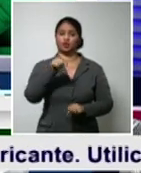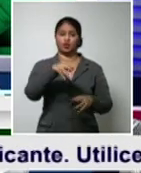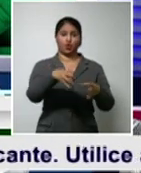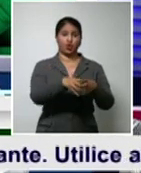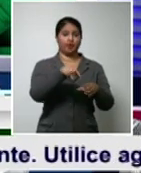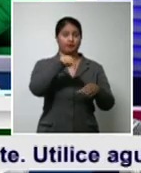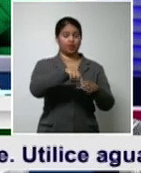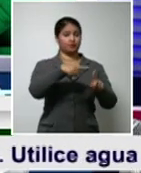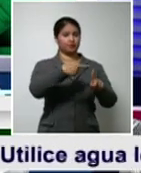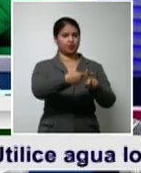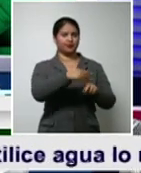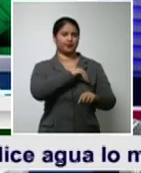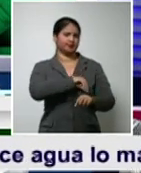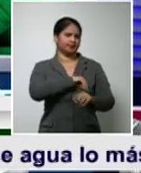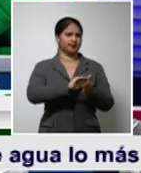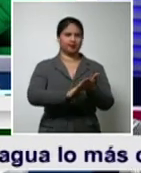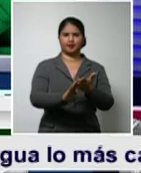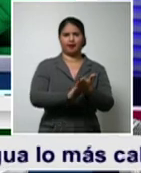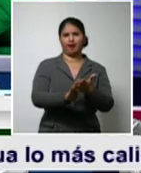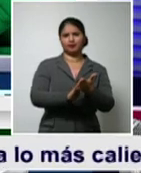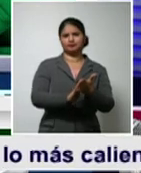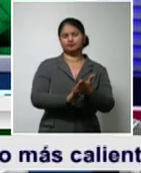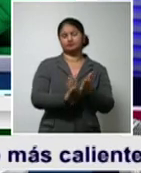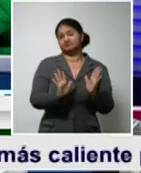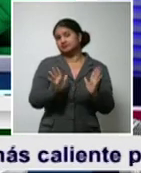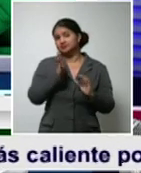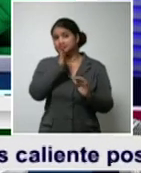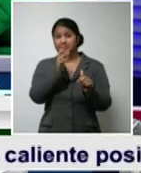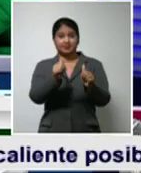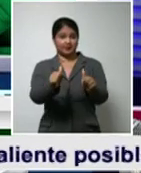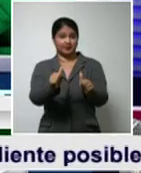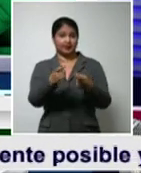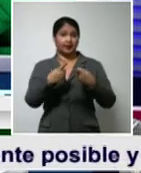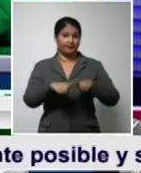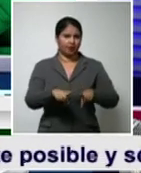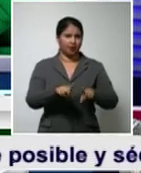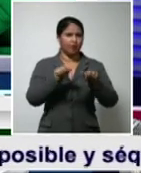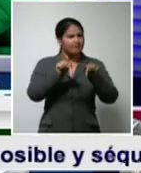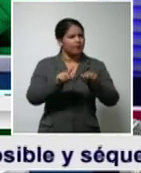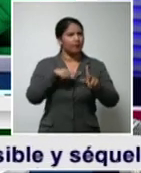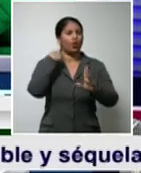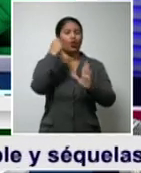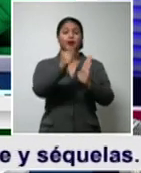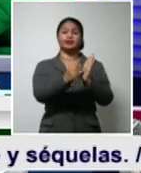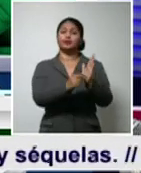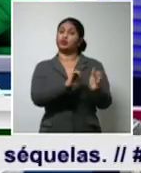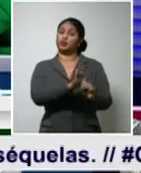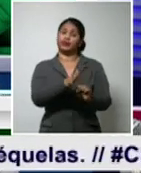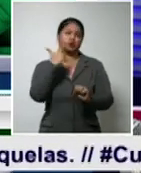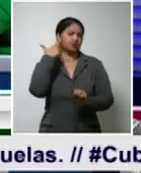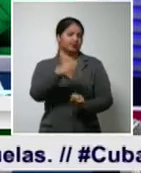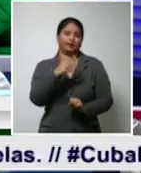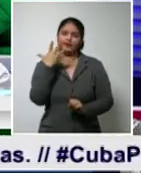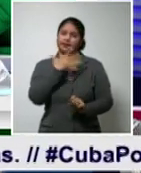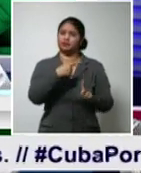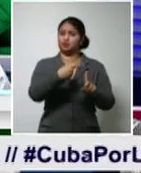menor idea de quién tiene la enfermedad y quién no. En el acumulado es